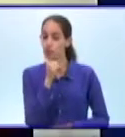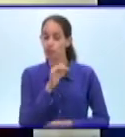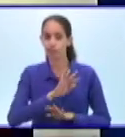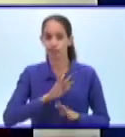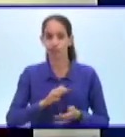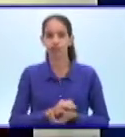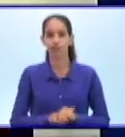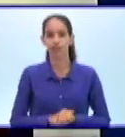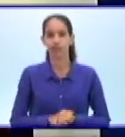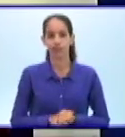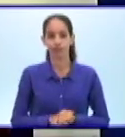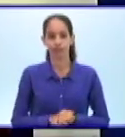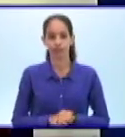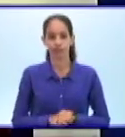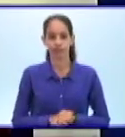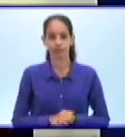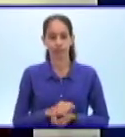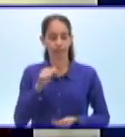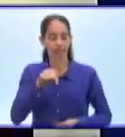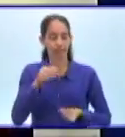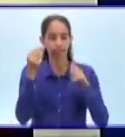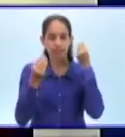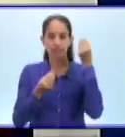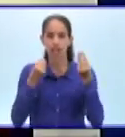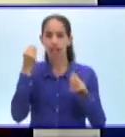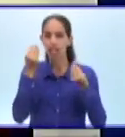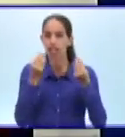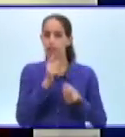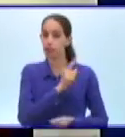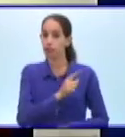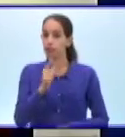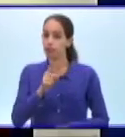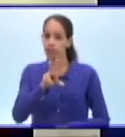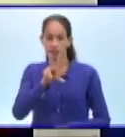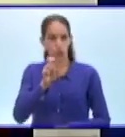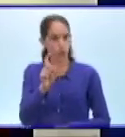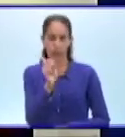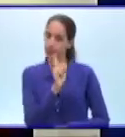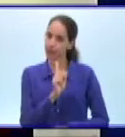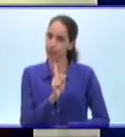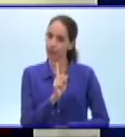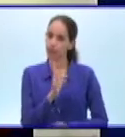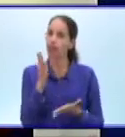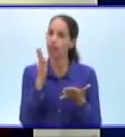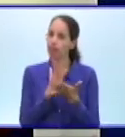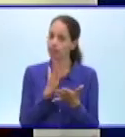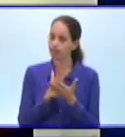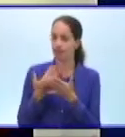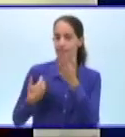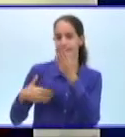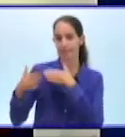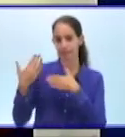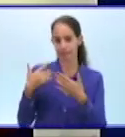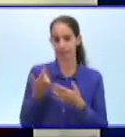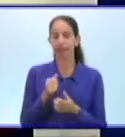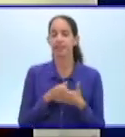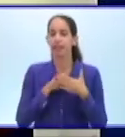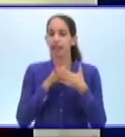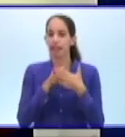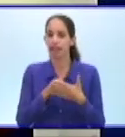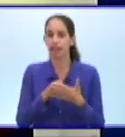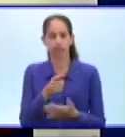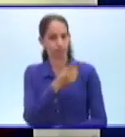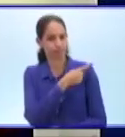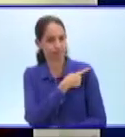estipulados, ya analizados y que para ustedes no son nuevos porque los han trabajado en la enseñanza